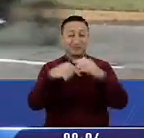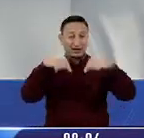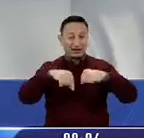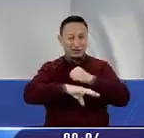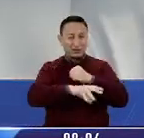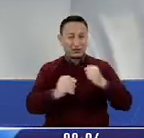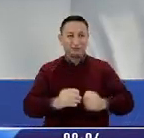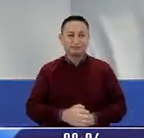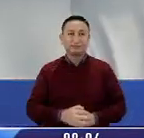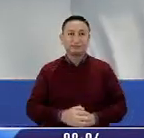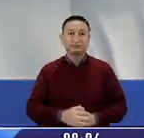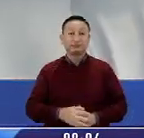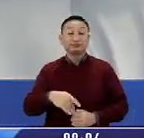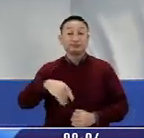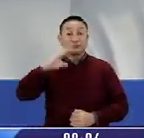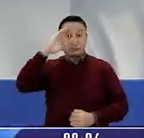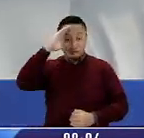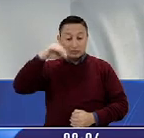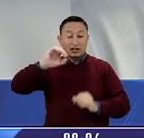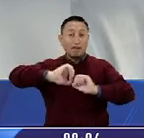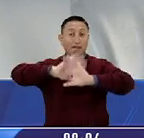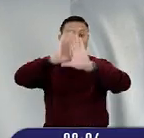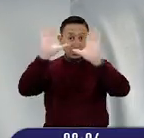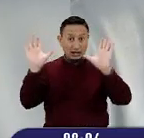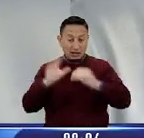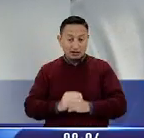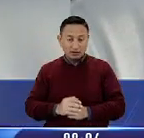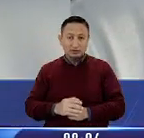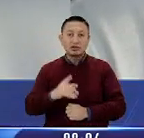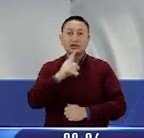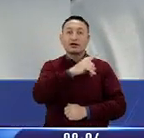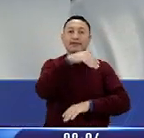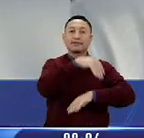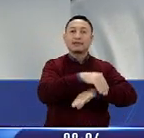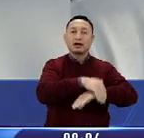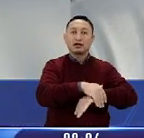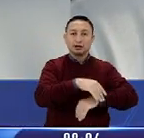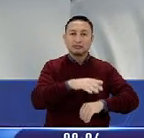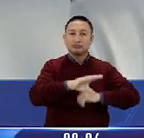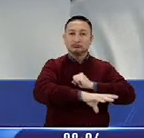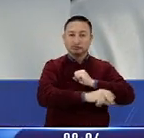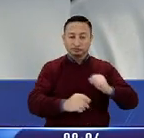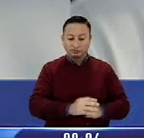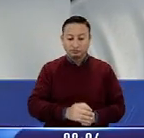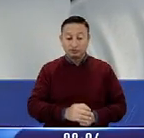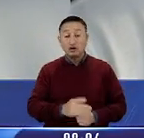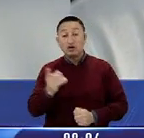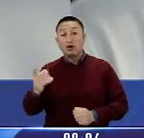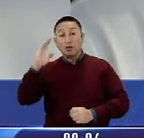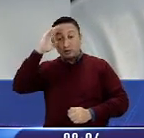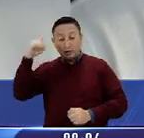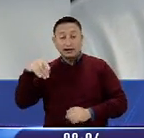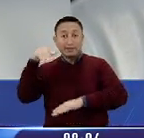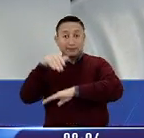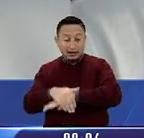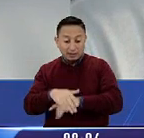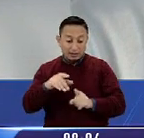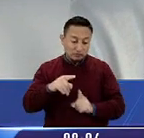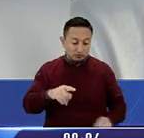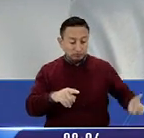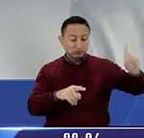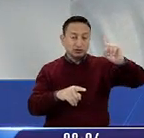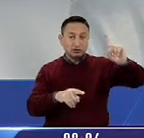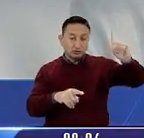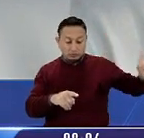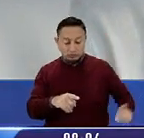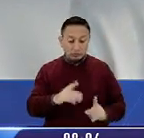preferido. Los operativos se hacen en la mañana, la delincuencia migra a la tarde, los operativos se hacen en la tarde, la delincuencia migra a